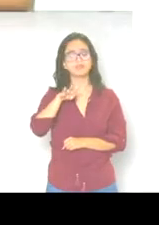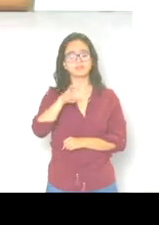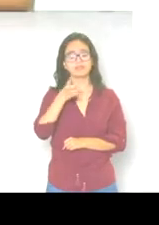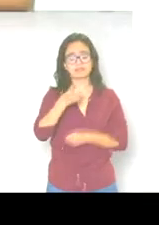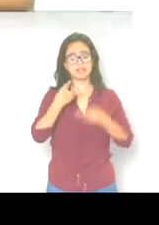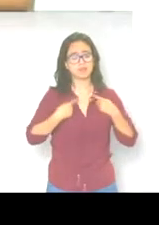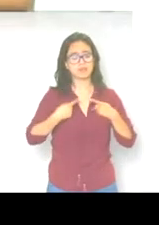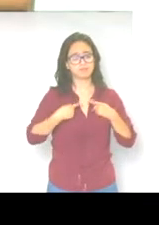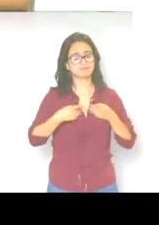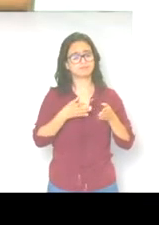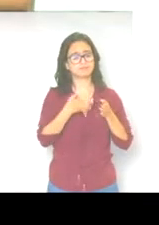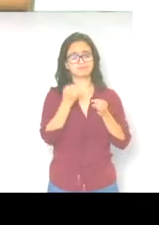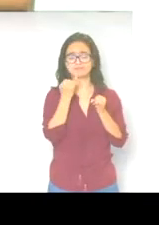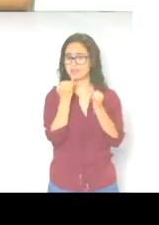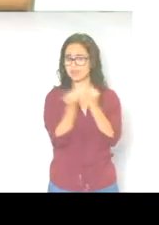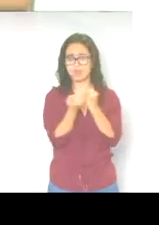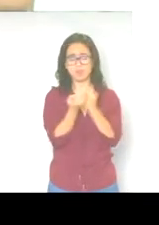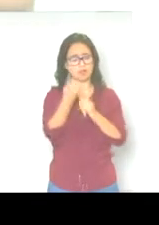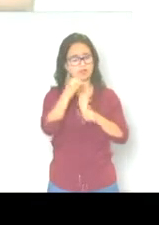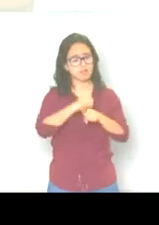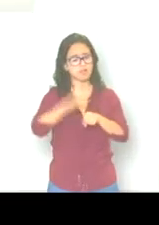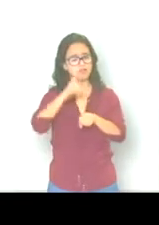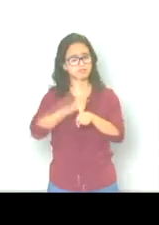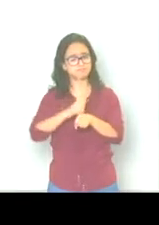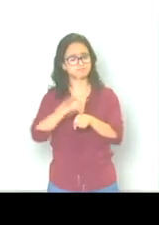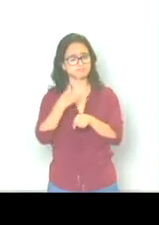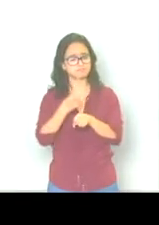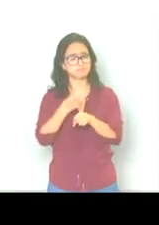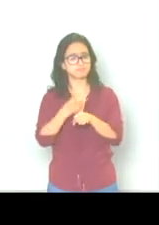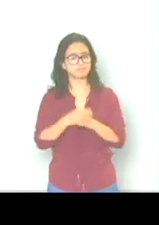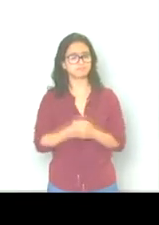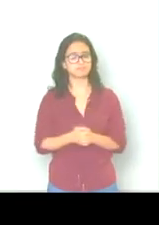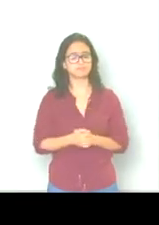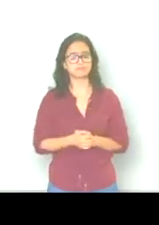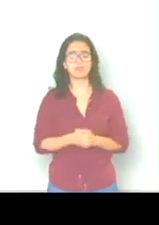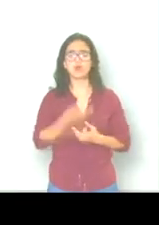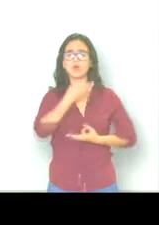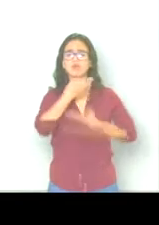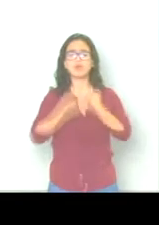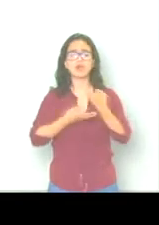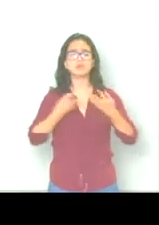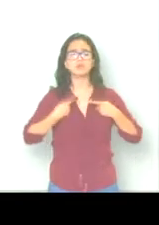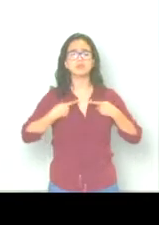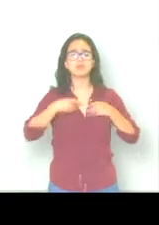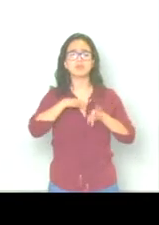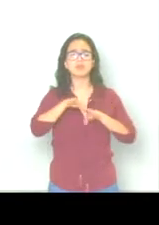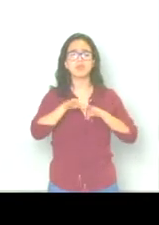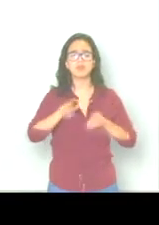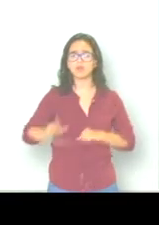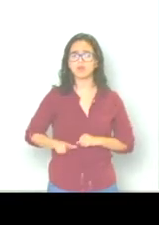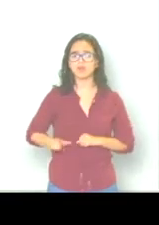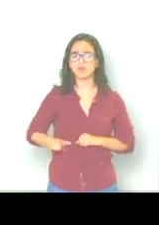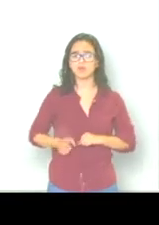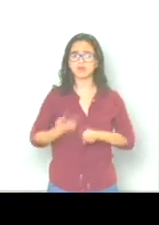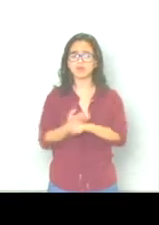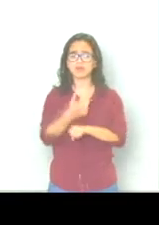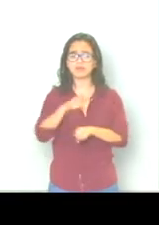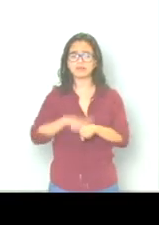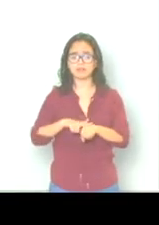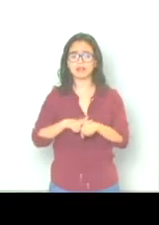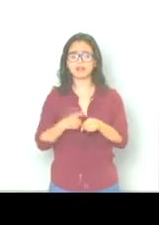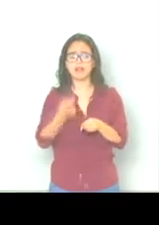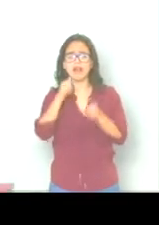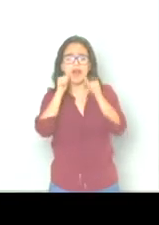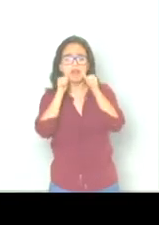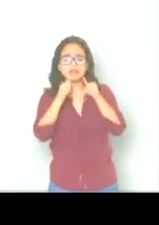pues también aprovechamos, como todos los días, de manera muy respetuosa, a nombre de todas las personas que trabajamos en el gobierno del estado en la atención